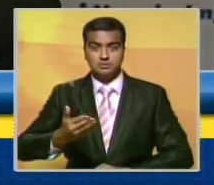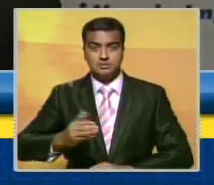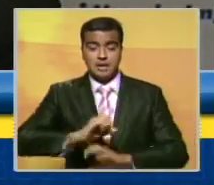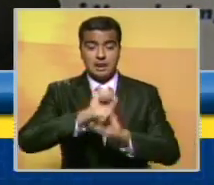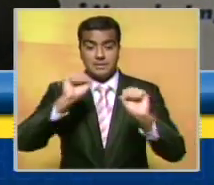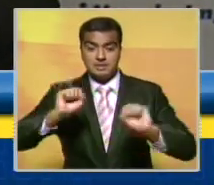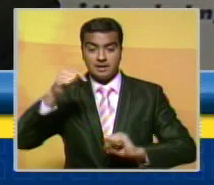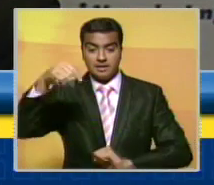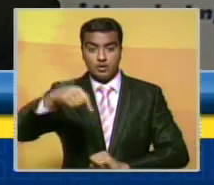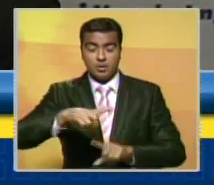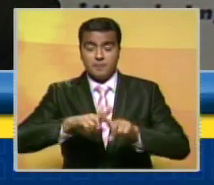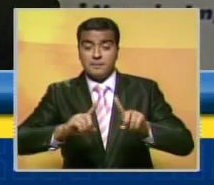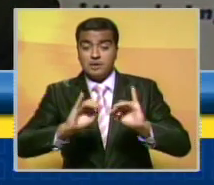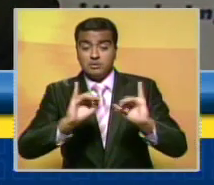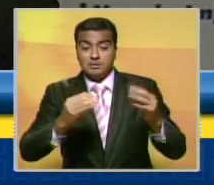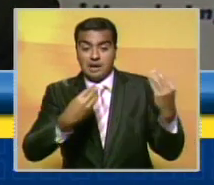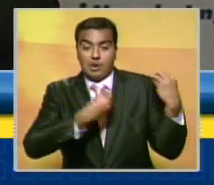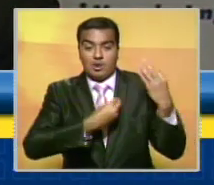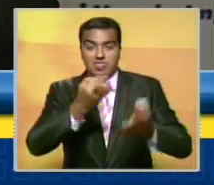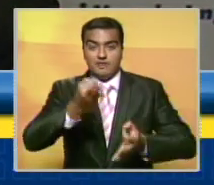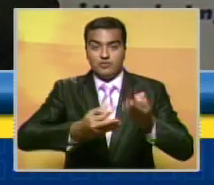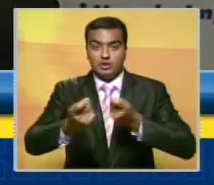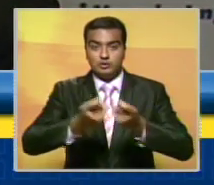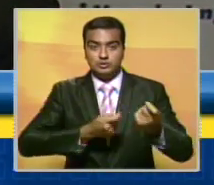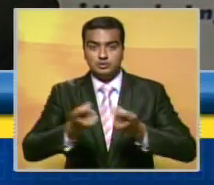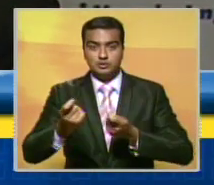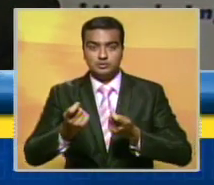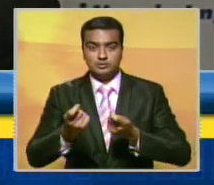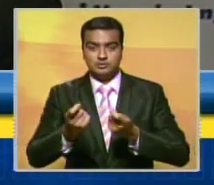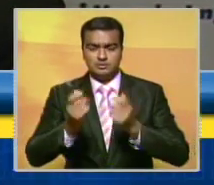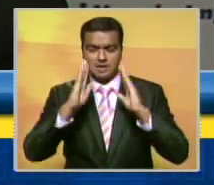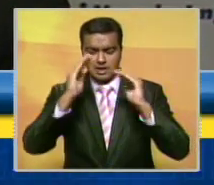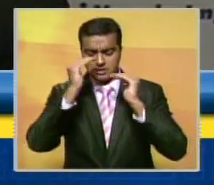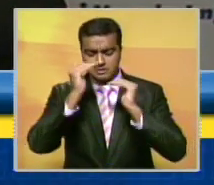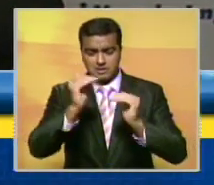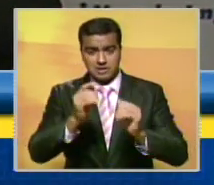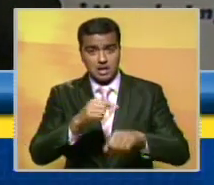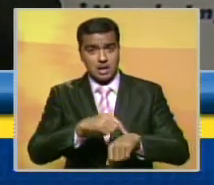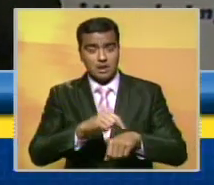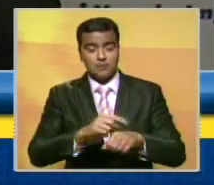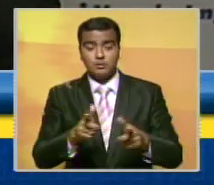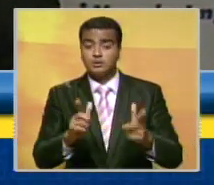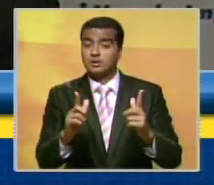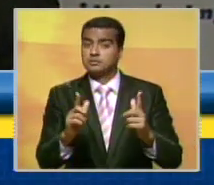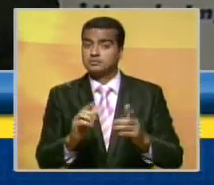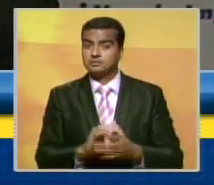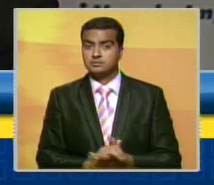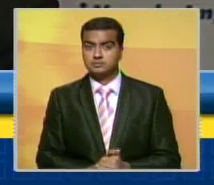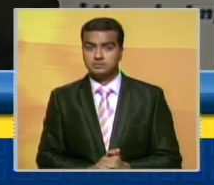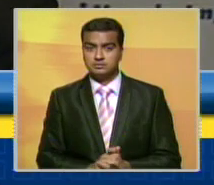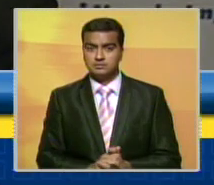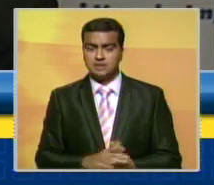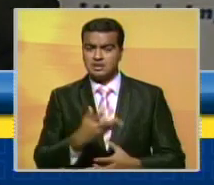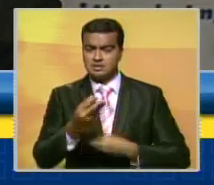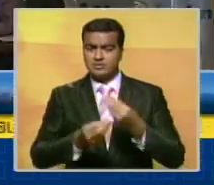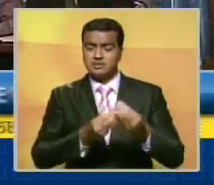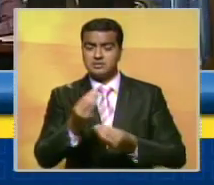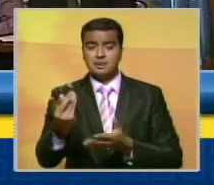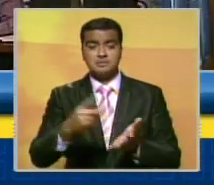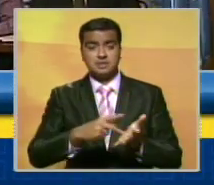hoy pero eso ya corresponde al tribunal de control fijar la oportunidad en que se va a realizar la